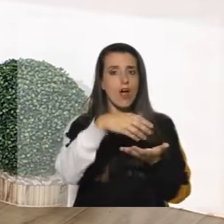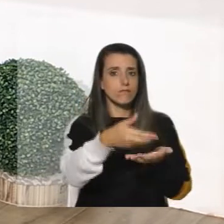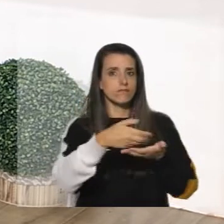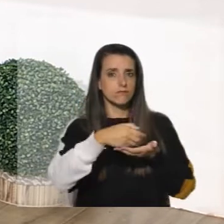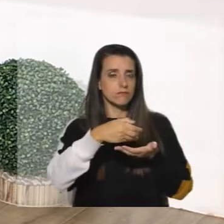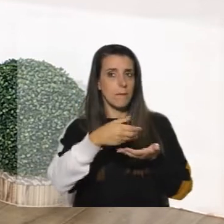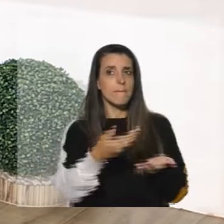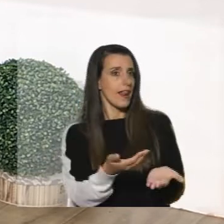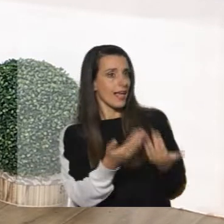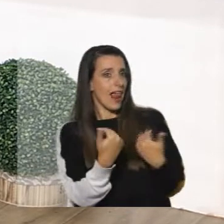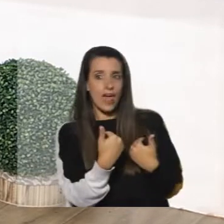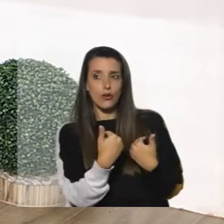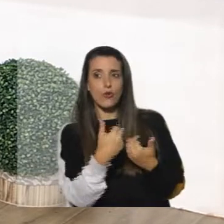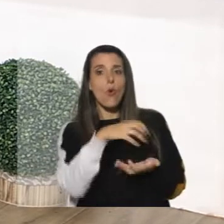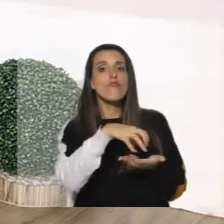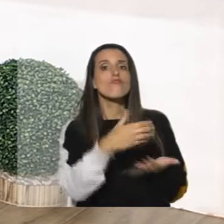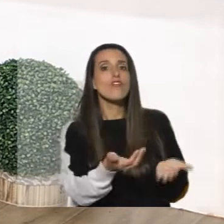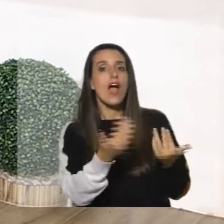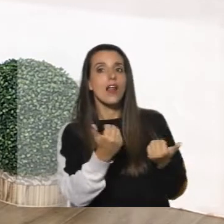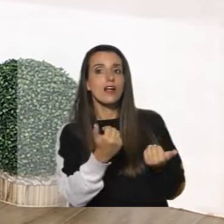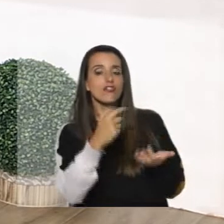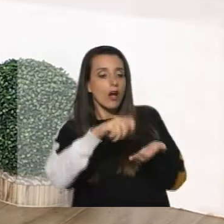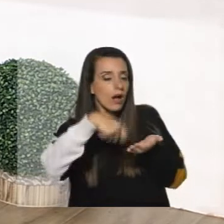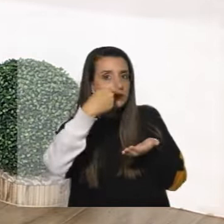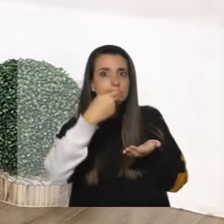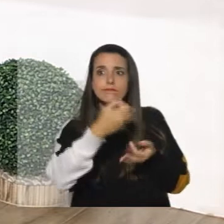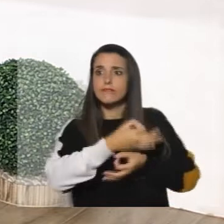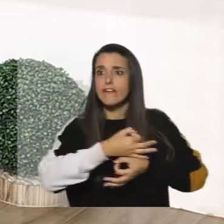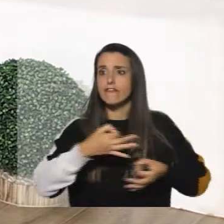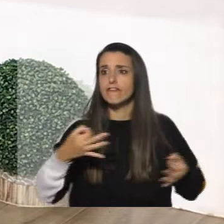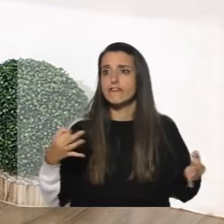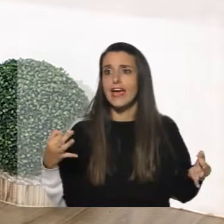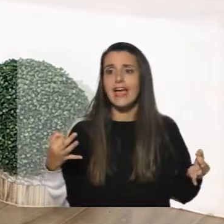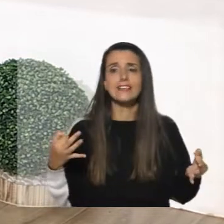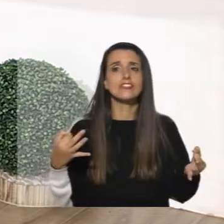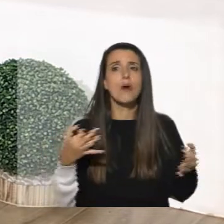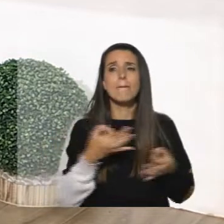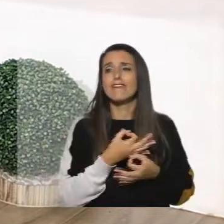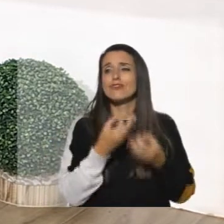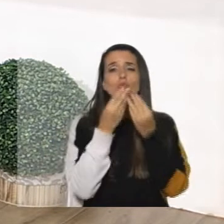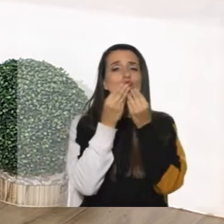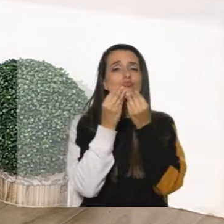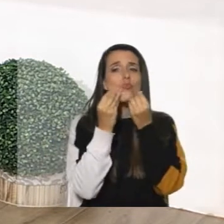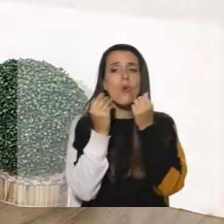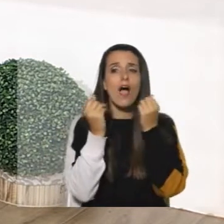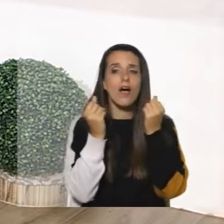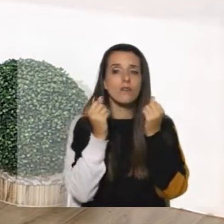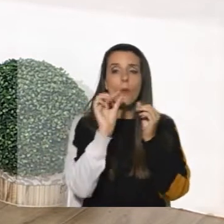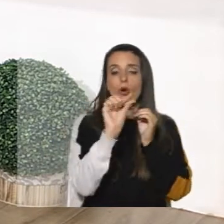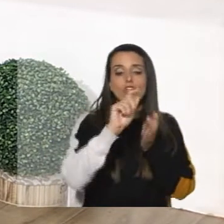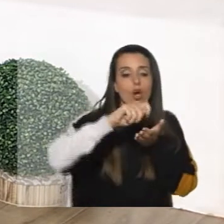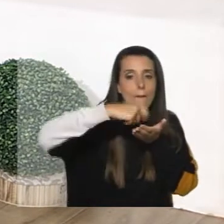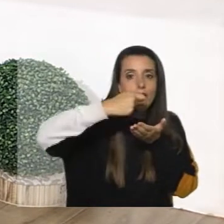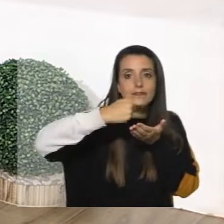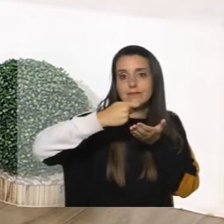me regalaron, me obsequiaron un flan. Le digo que estaba espectacular, estaba perfecto. Divino. Sin agujeros, sí, pero suave. Y yo y dije, además, voy a comer un pedacito. No